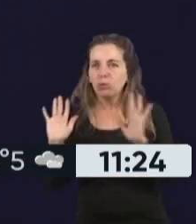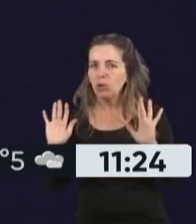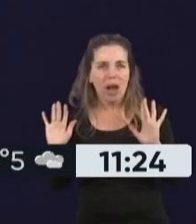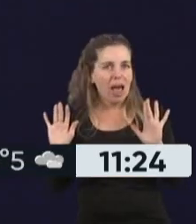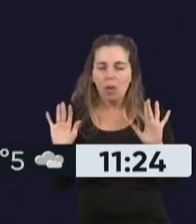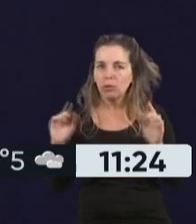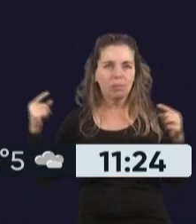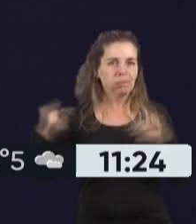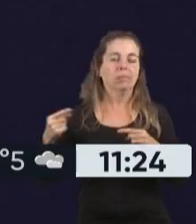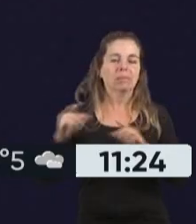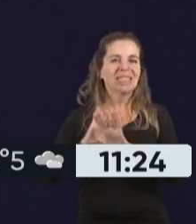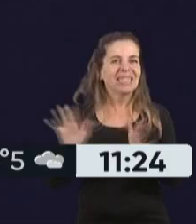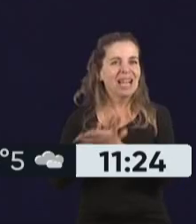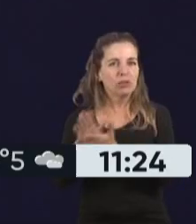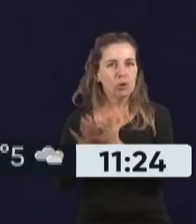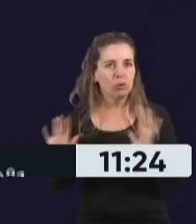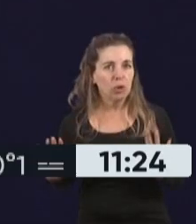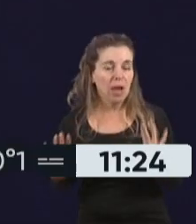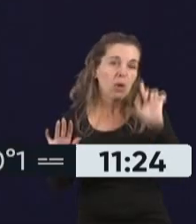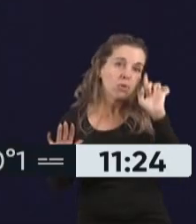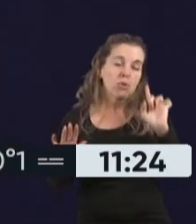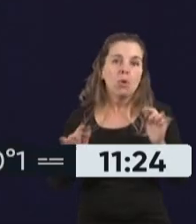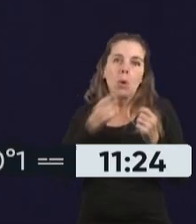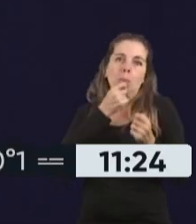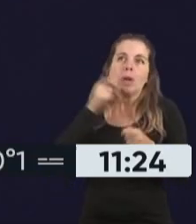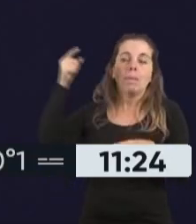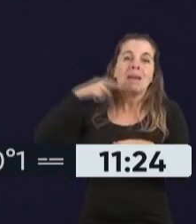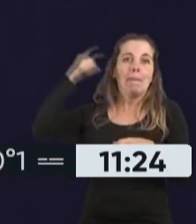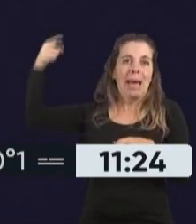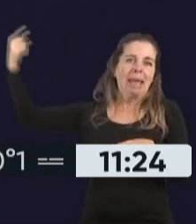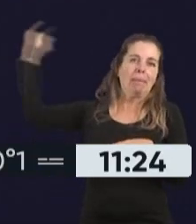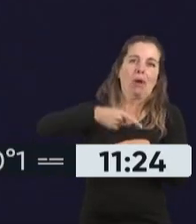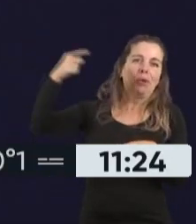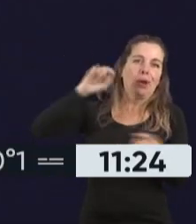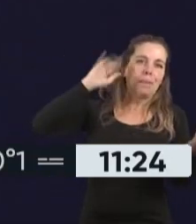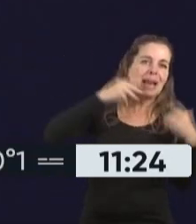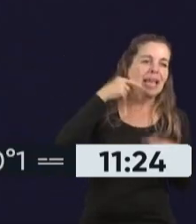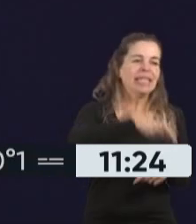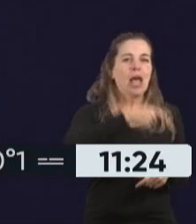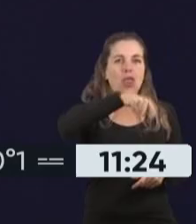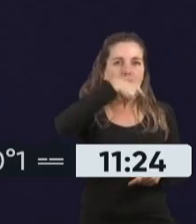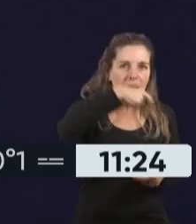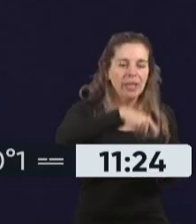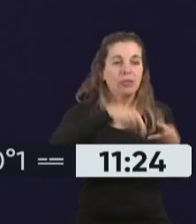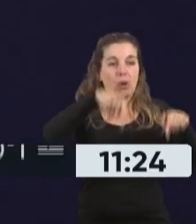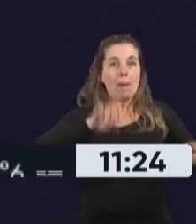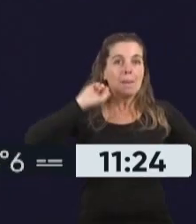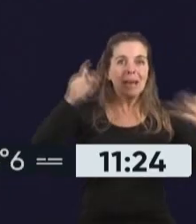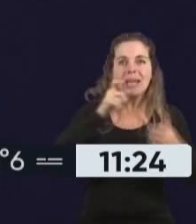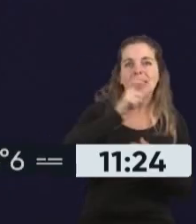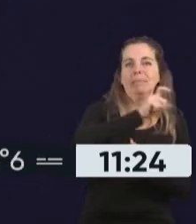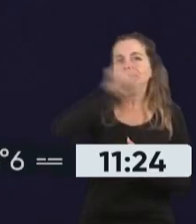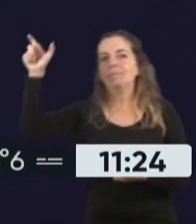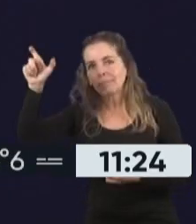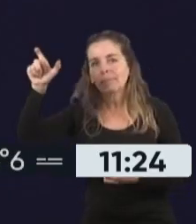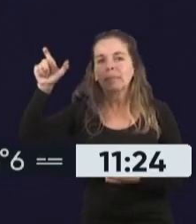donde efectivamente, mientras que uno lo acusaba de drogadicto al otro, el otro le contestaba de una